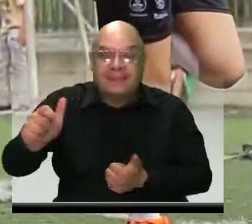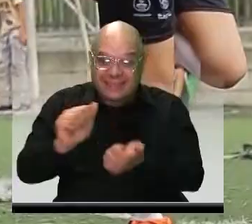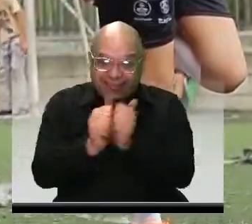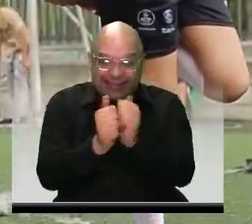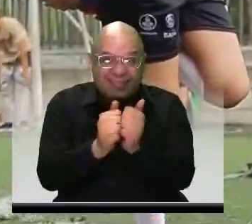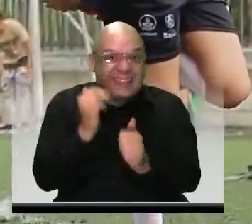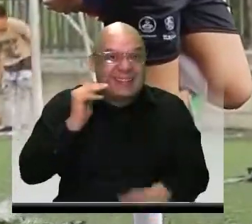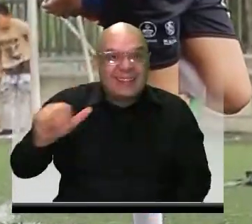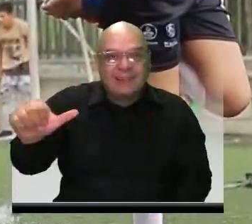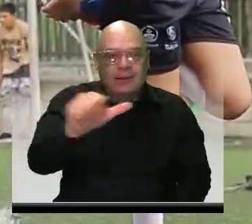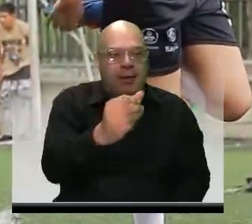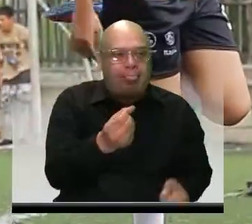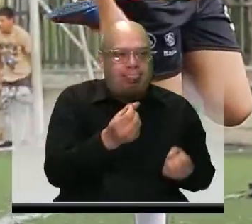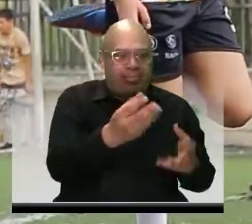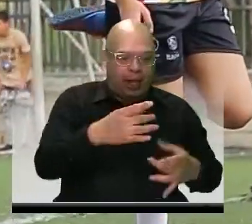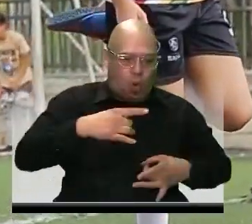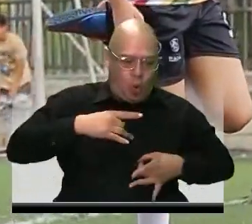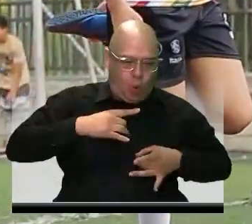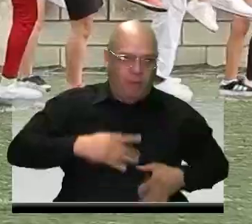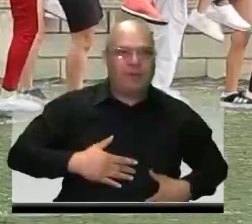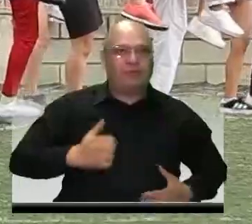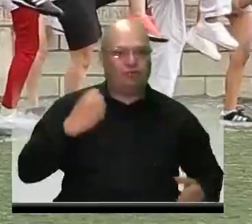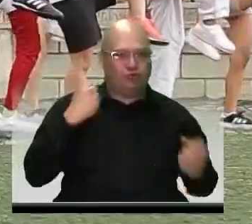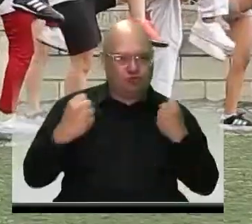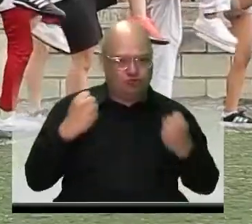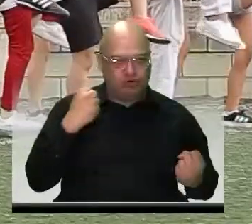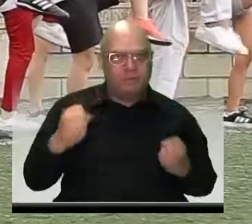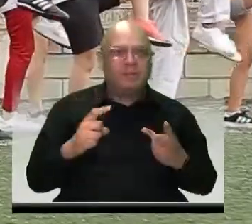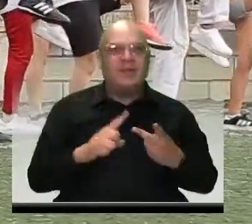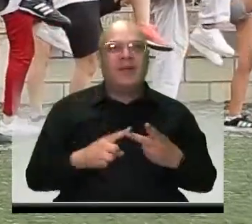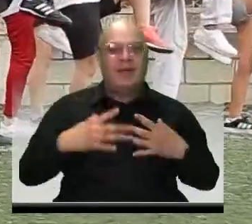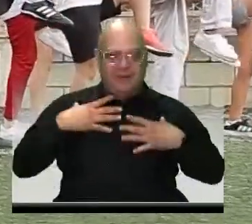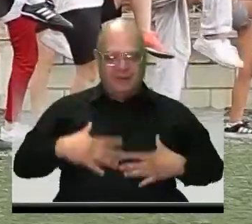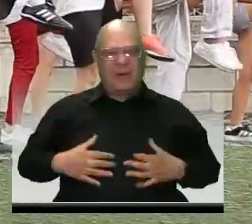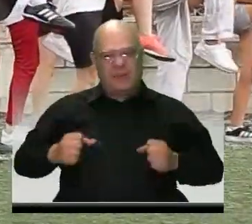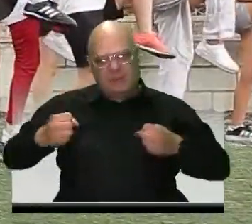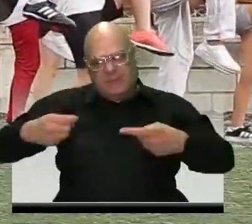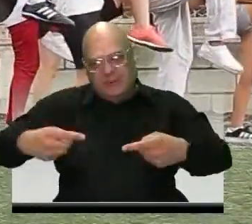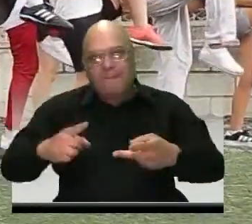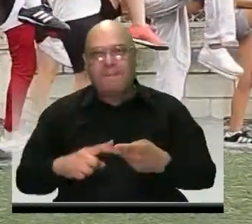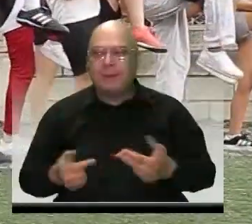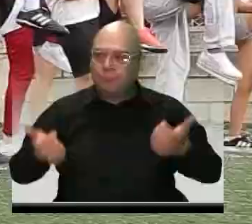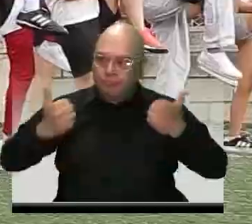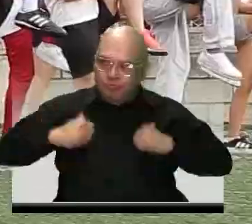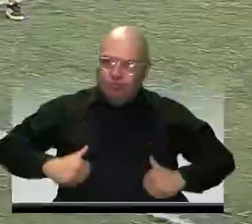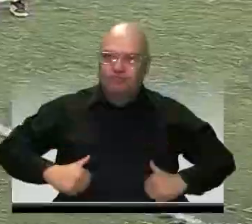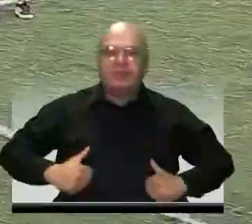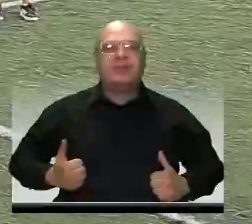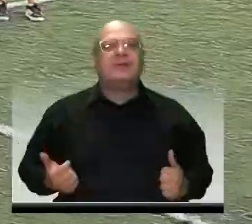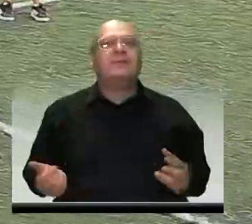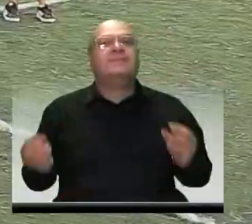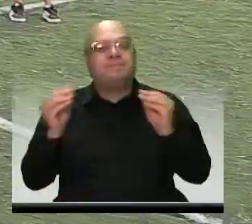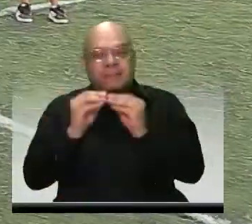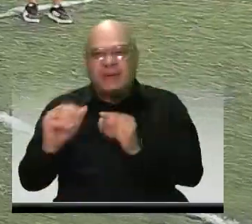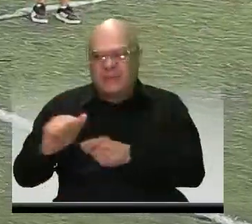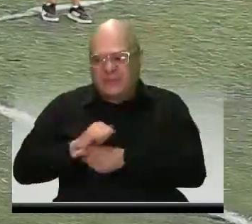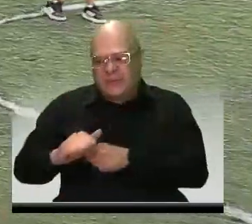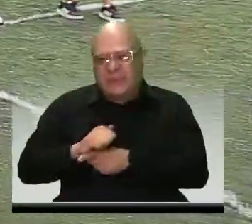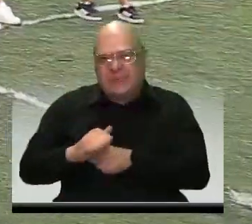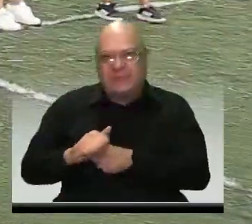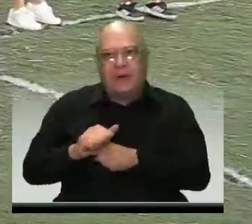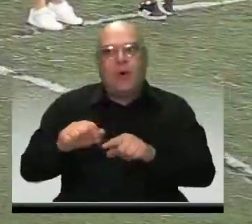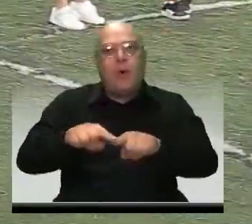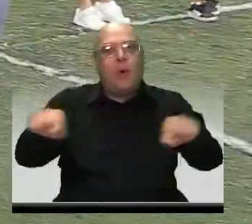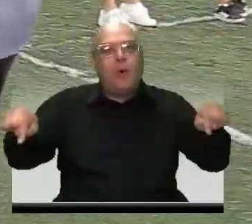deportivo con uniforme de entrenamiento, uniforme de competencia y una tula, y la posibilidad de entrenar en escenarios deportivos